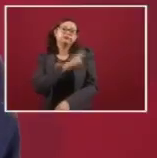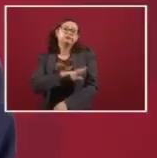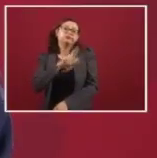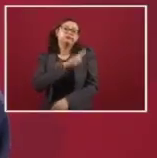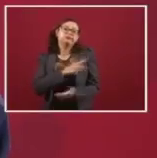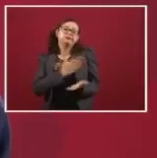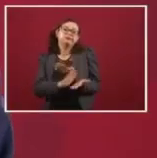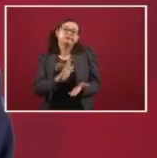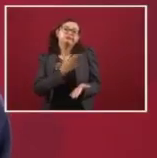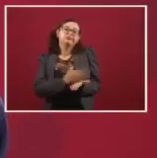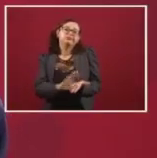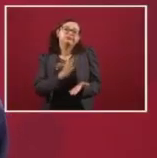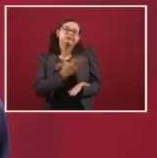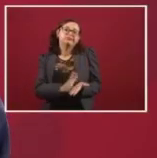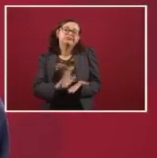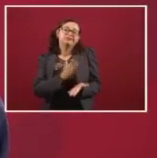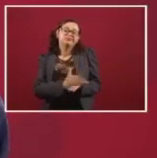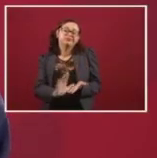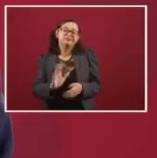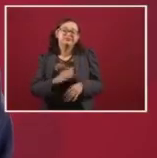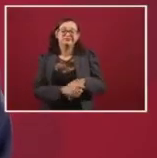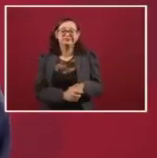había que estar pagando y pagando